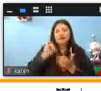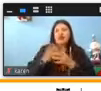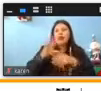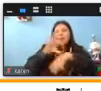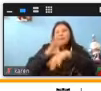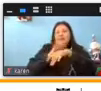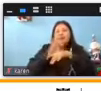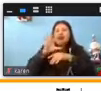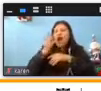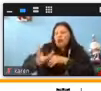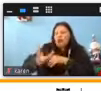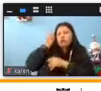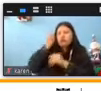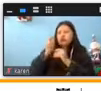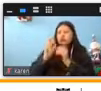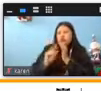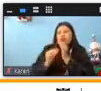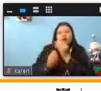ancestral, de plantas,